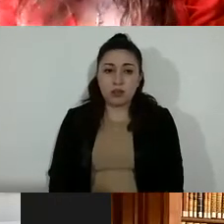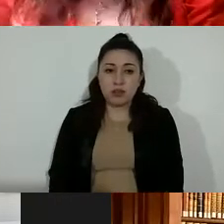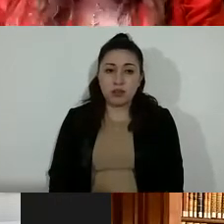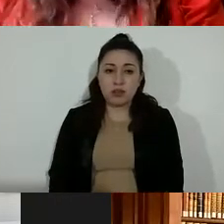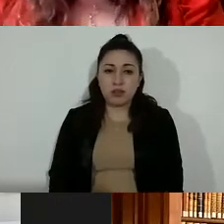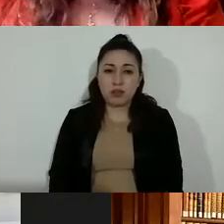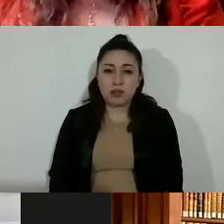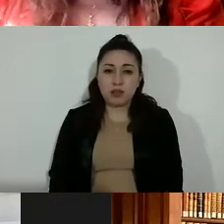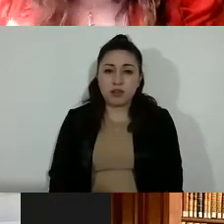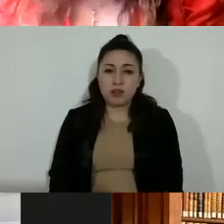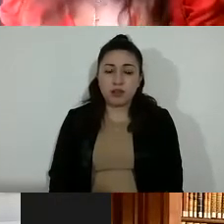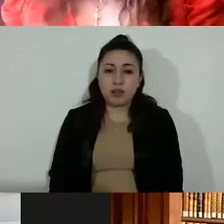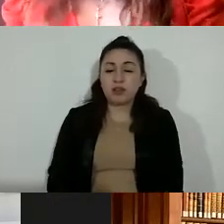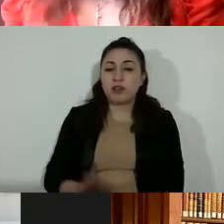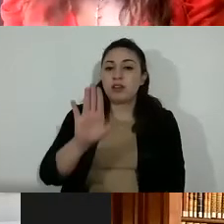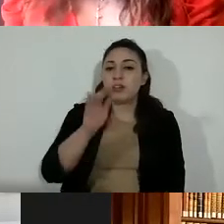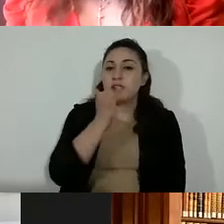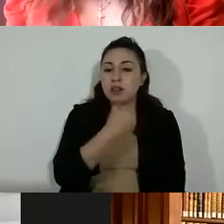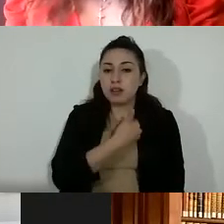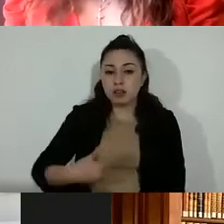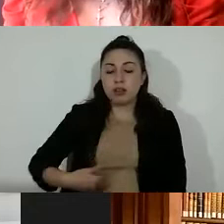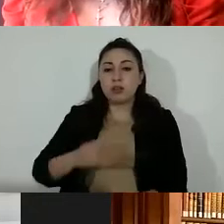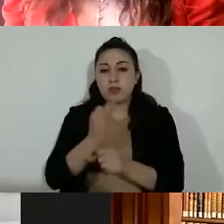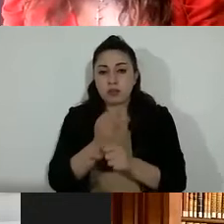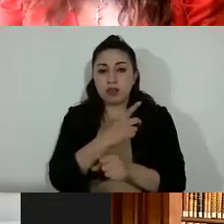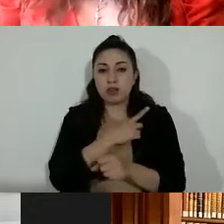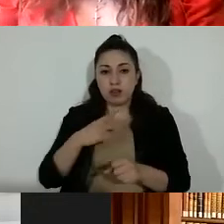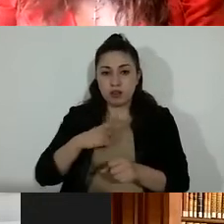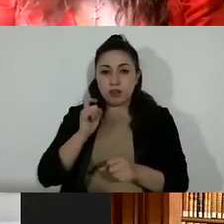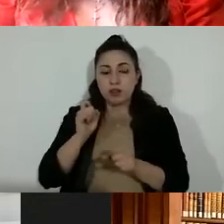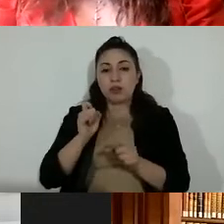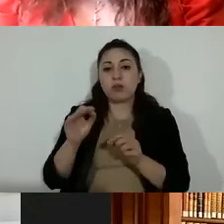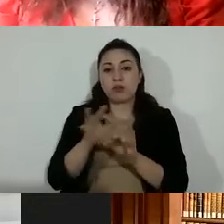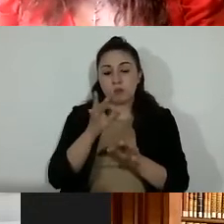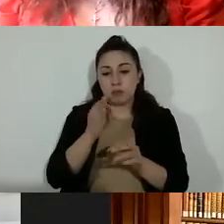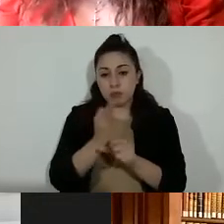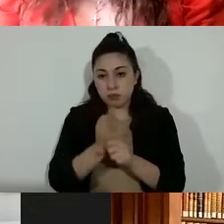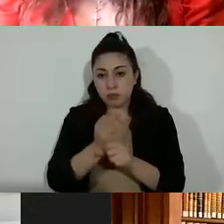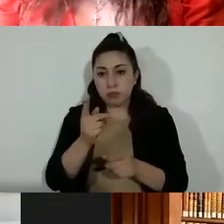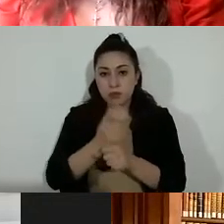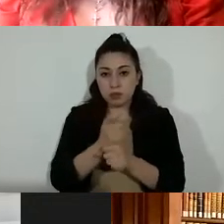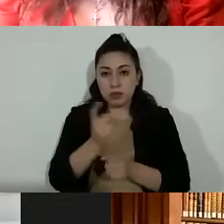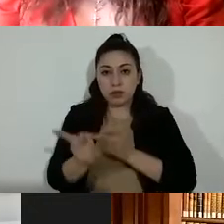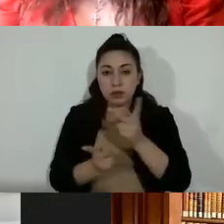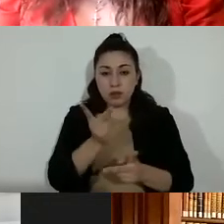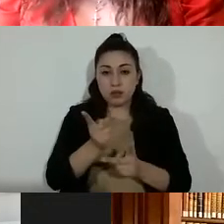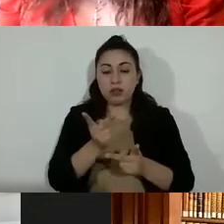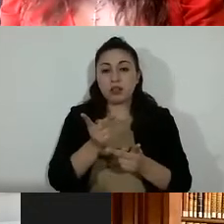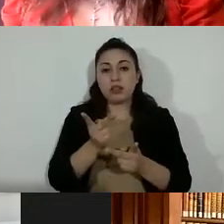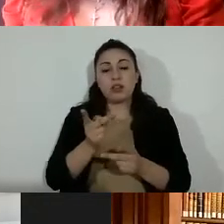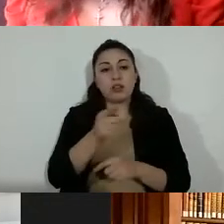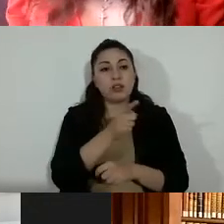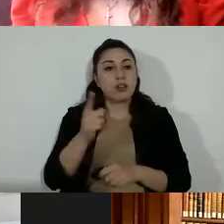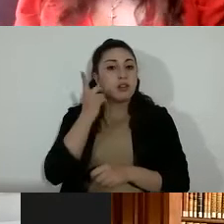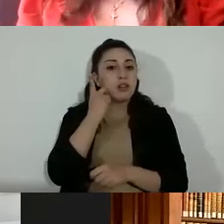Presidente, yo le solicitaría que primero en tiempo, primero en derecho, sometiera primero a consideración de todas y de